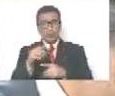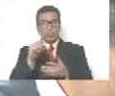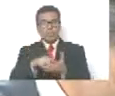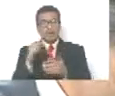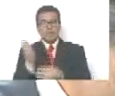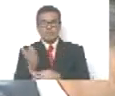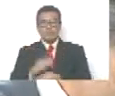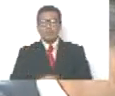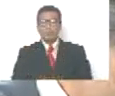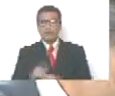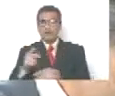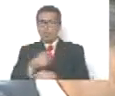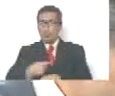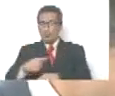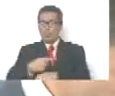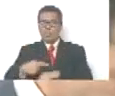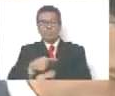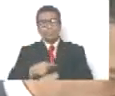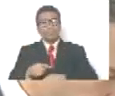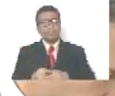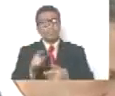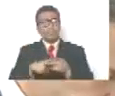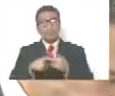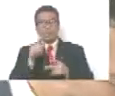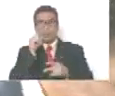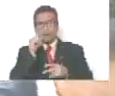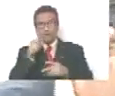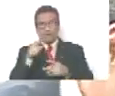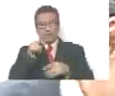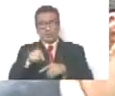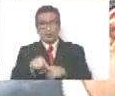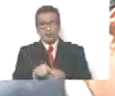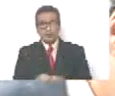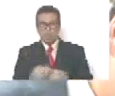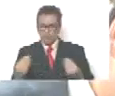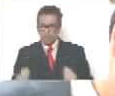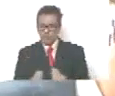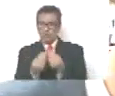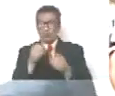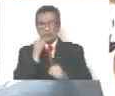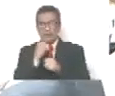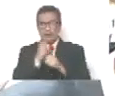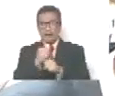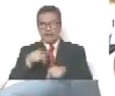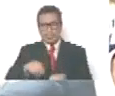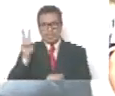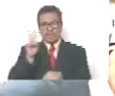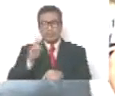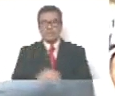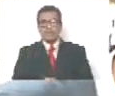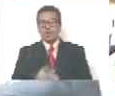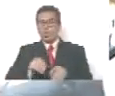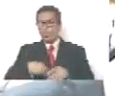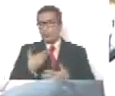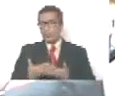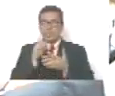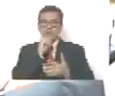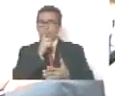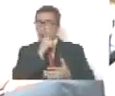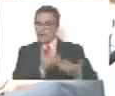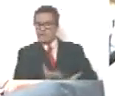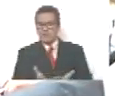busquen en ese nombre no sombras para cobijarse, sino compañía para trabajar por Venezuela. Que no pongan ese nombre al servicio de las